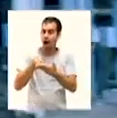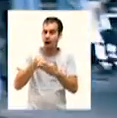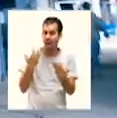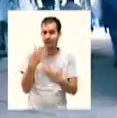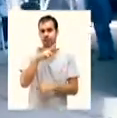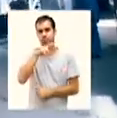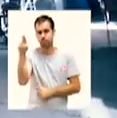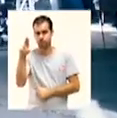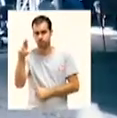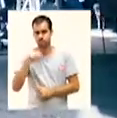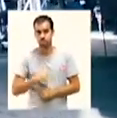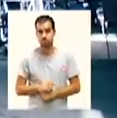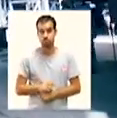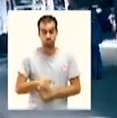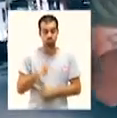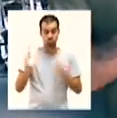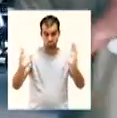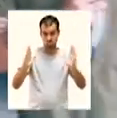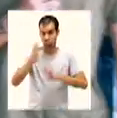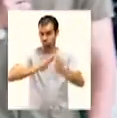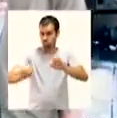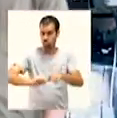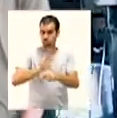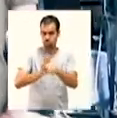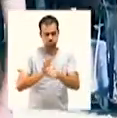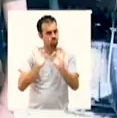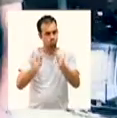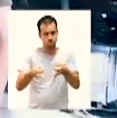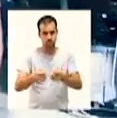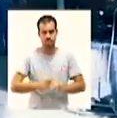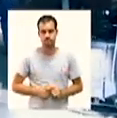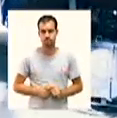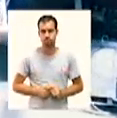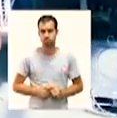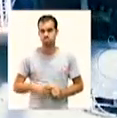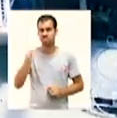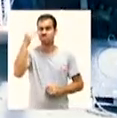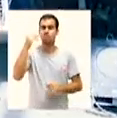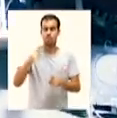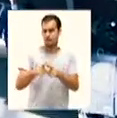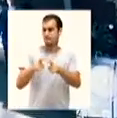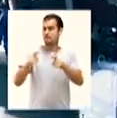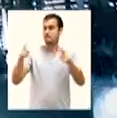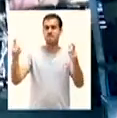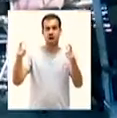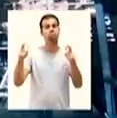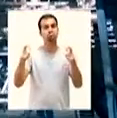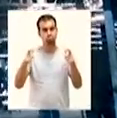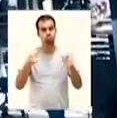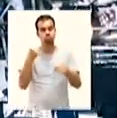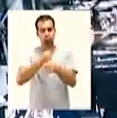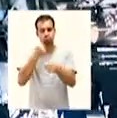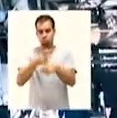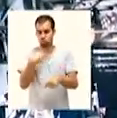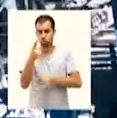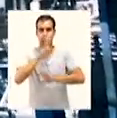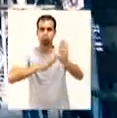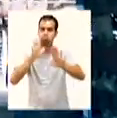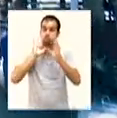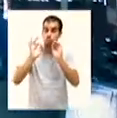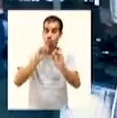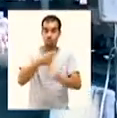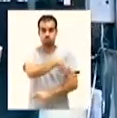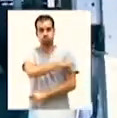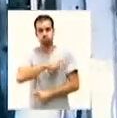COVID-19 no podía ser diferente. Muchas son las tareas protagonizadas para ayudar y proteger a nuestro pueblo. Jóvenes en la primera línea